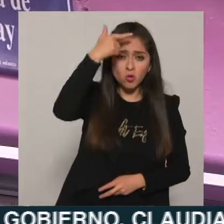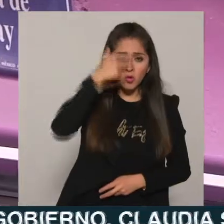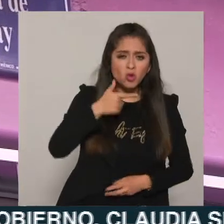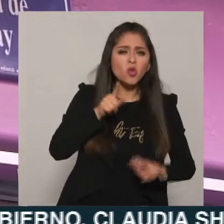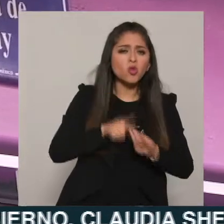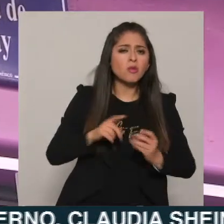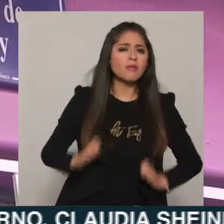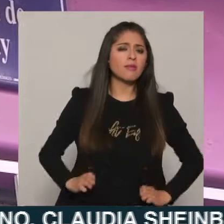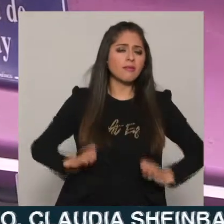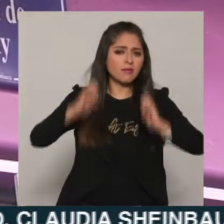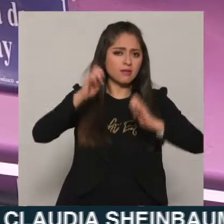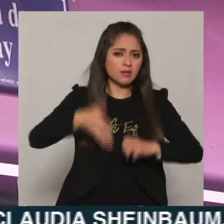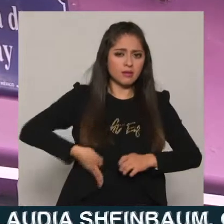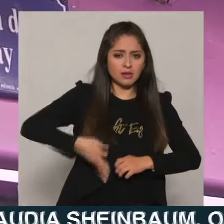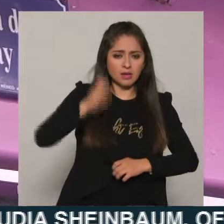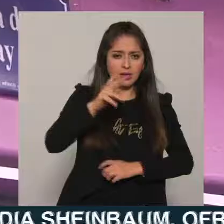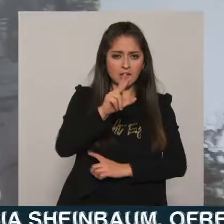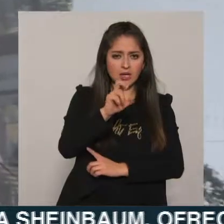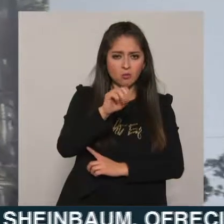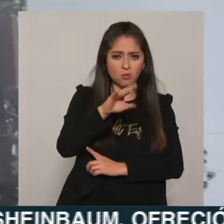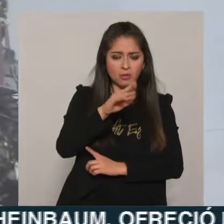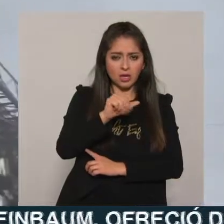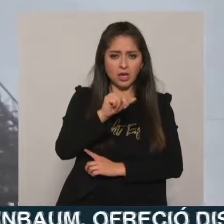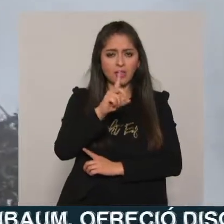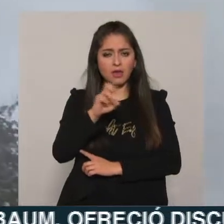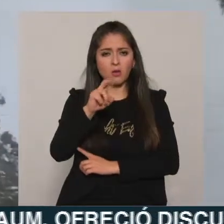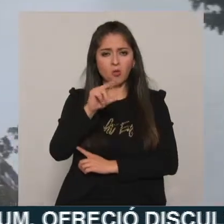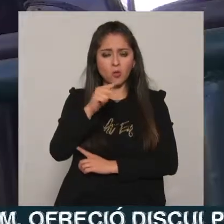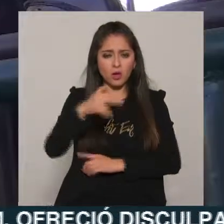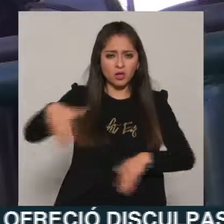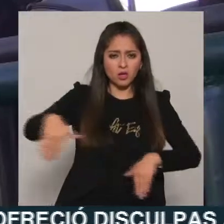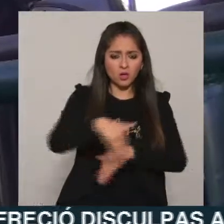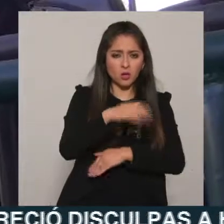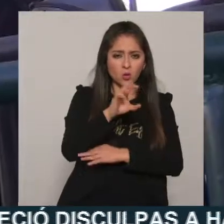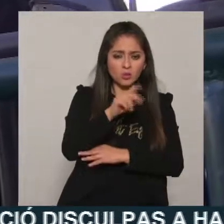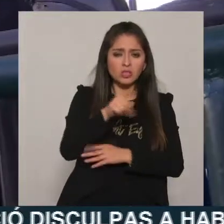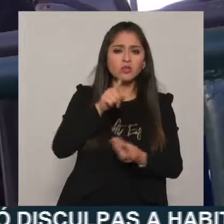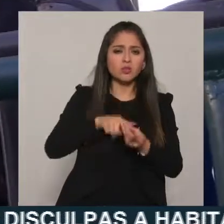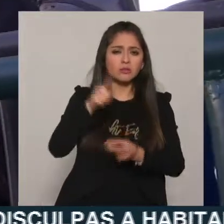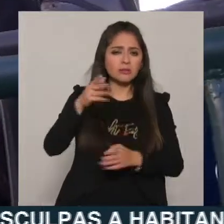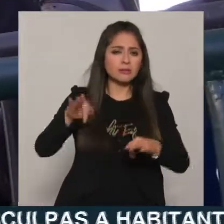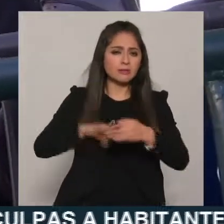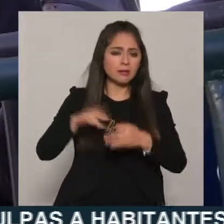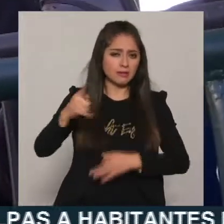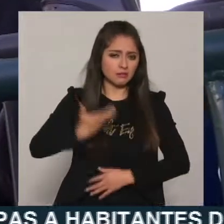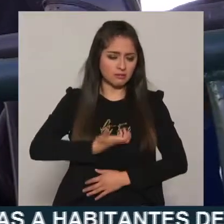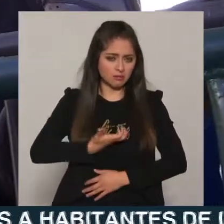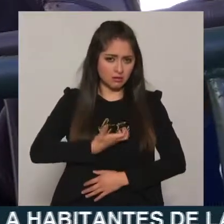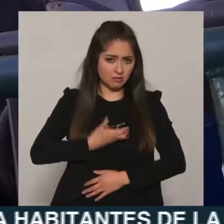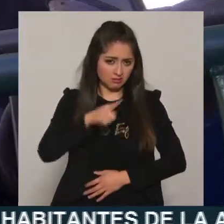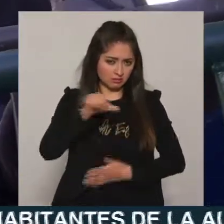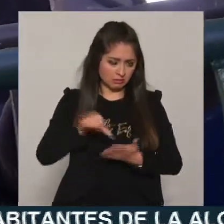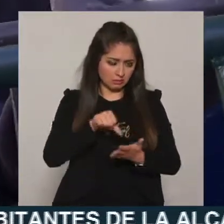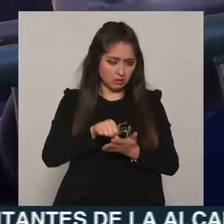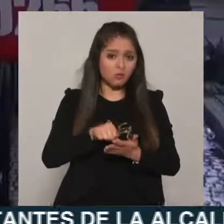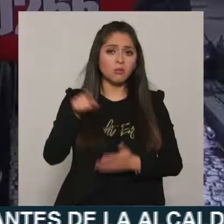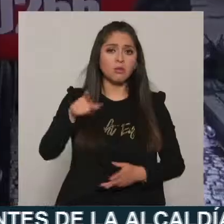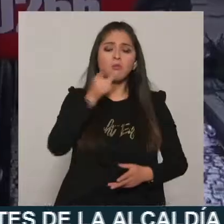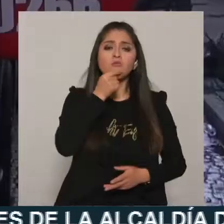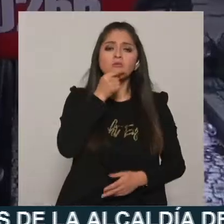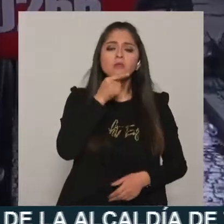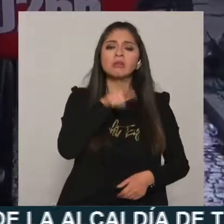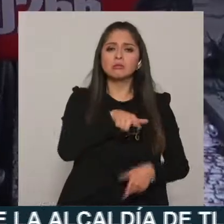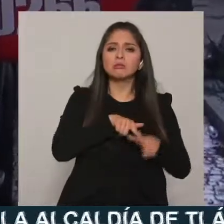edificio ubicado en la República de Uruguay y Las Cruces, en el centro histórico. Tras lo ocurrido, policías capitalinos resguardan el inmueble